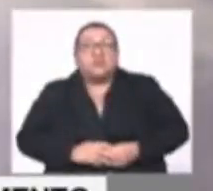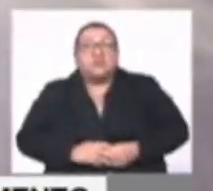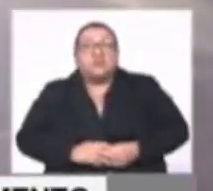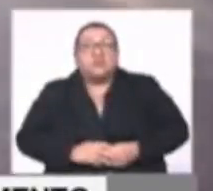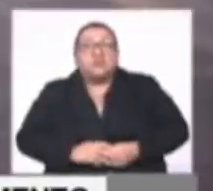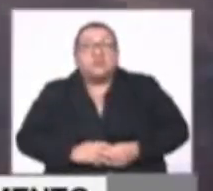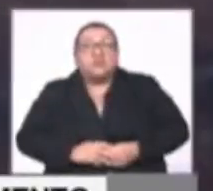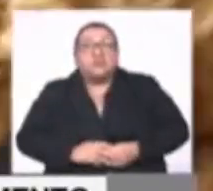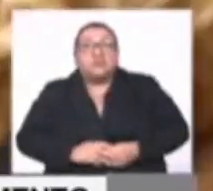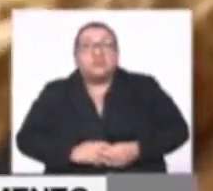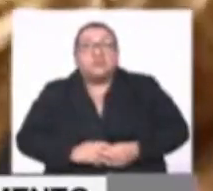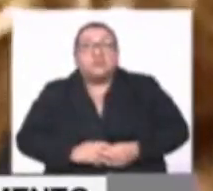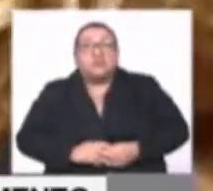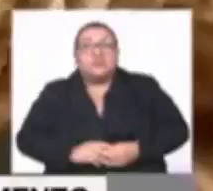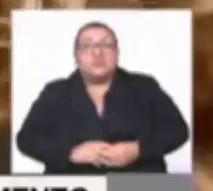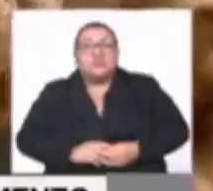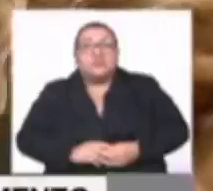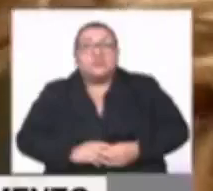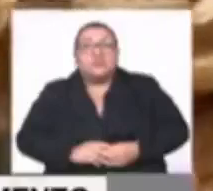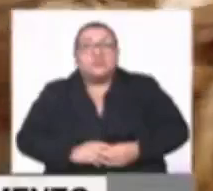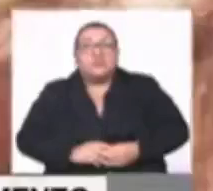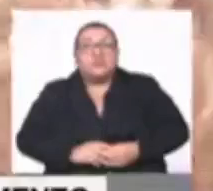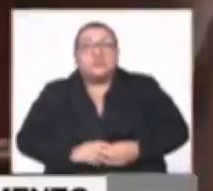La Comisión de Cultura